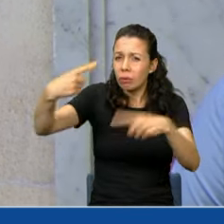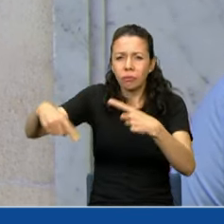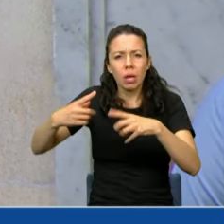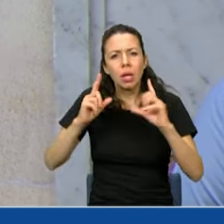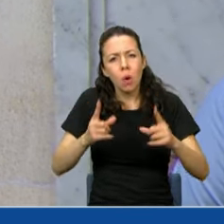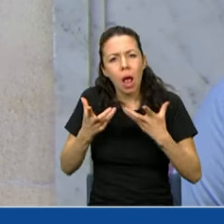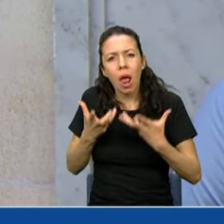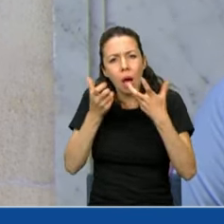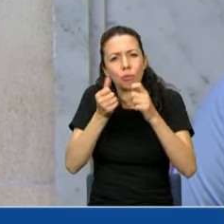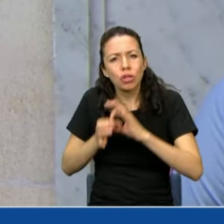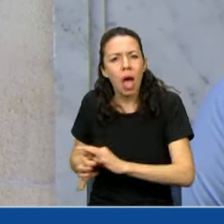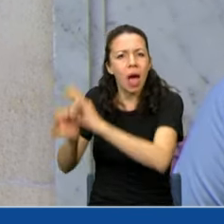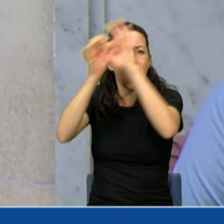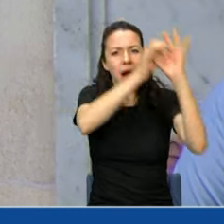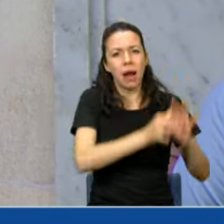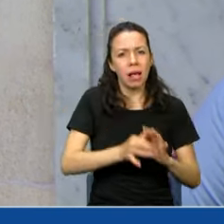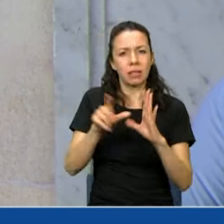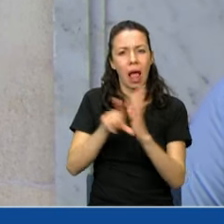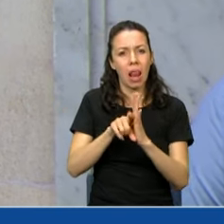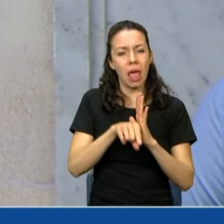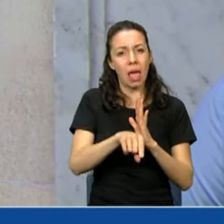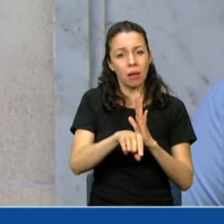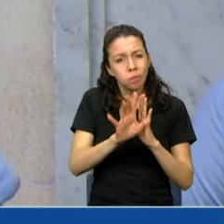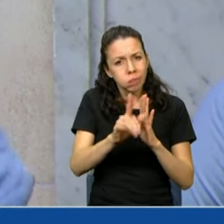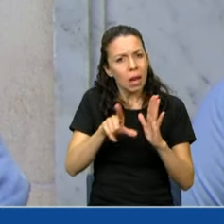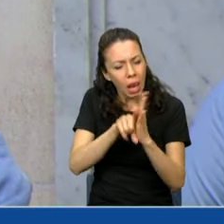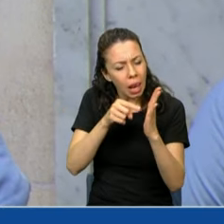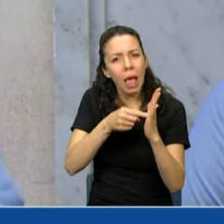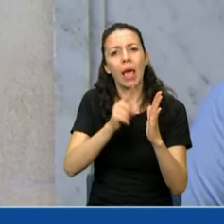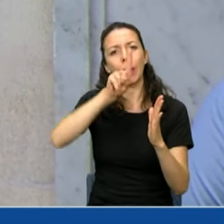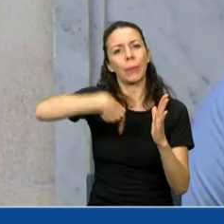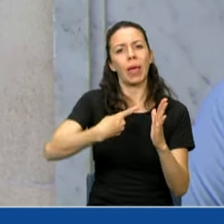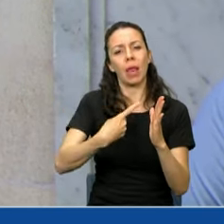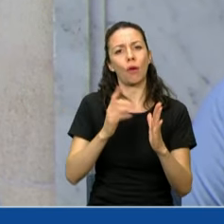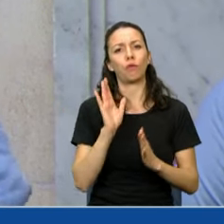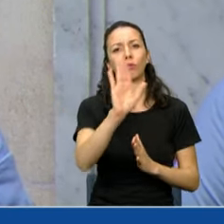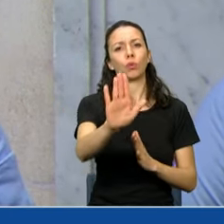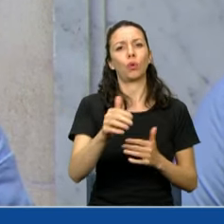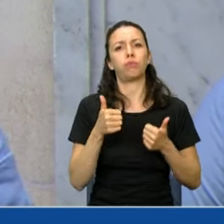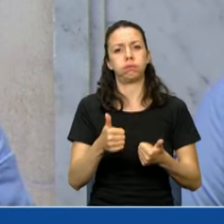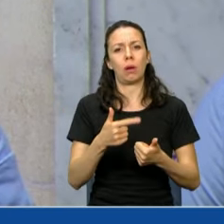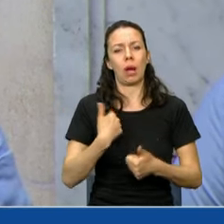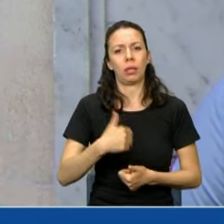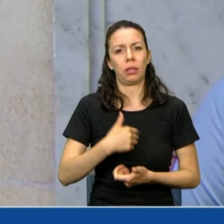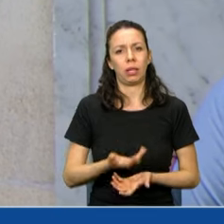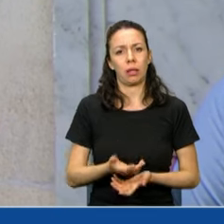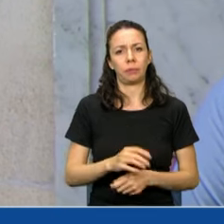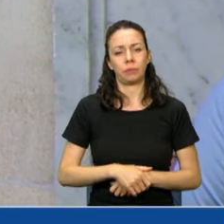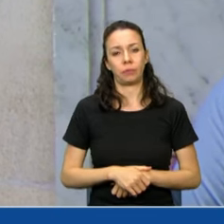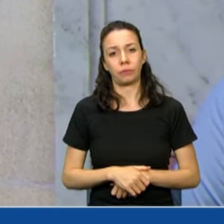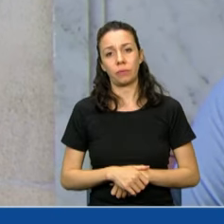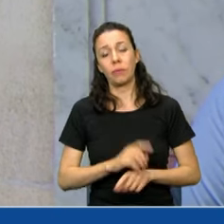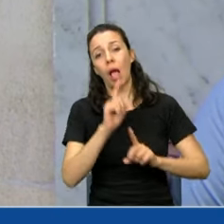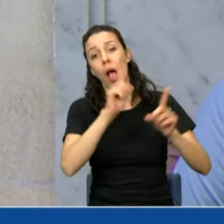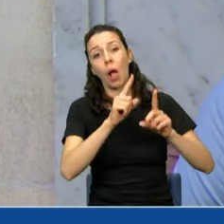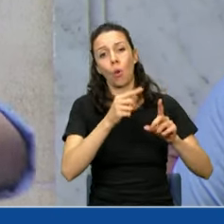acompañando esta ley que tiene que ver con el futuro de la Argentina mientras algunos pretenden reducir el estado y mientras